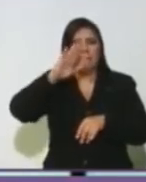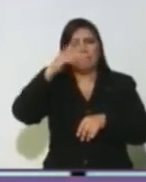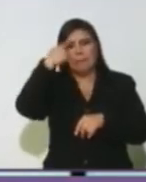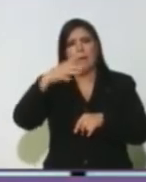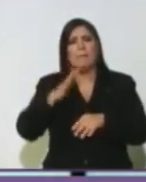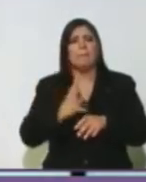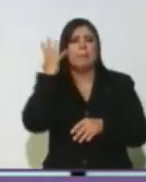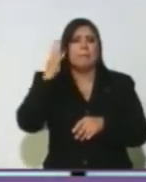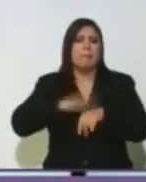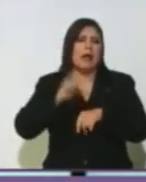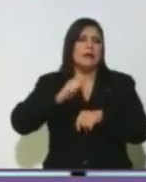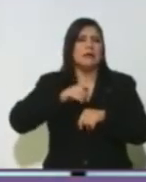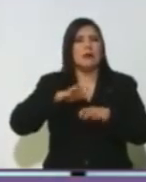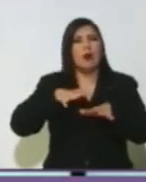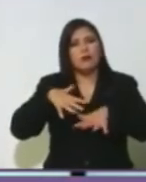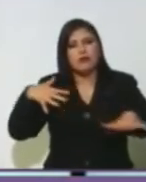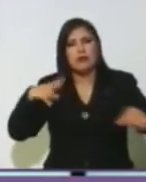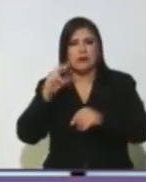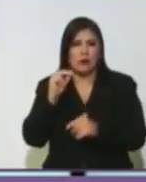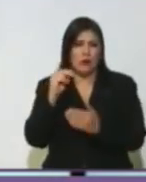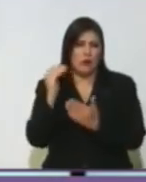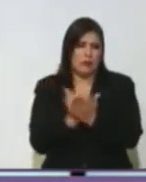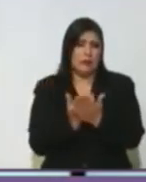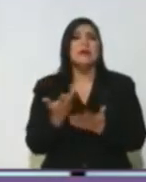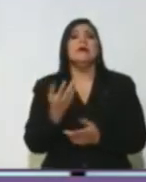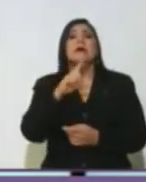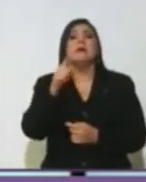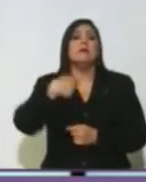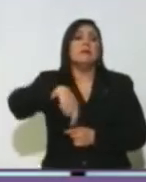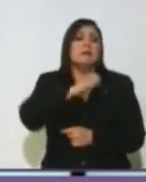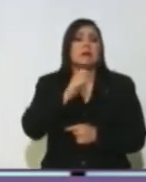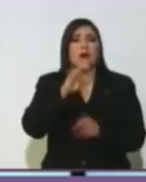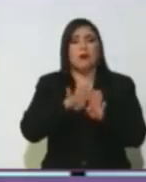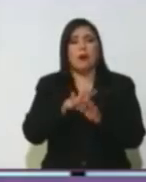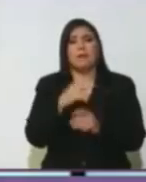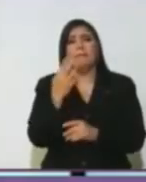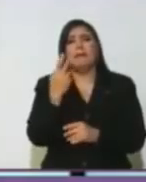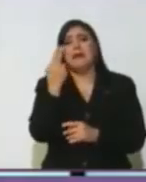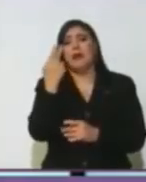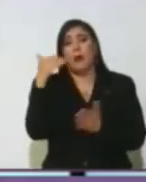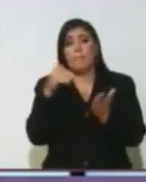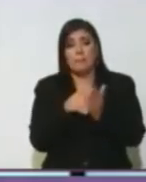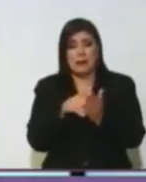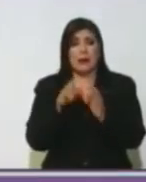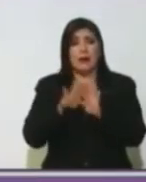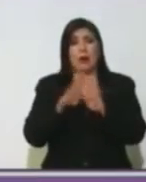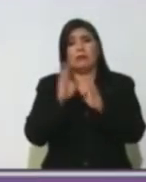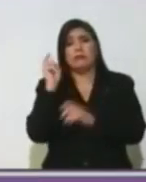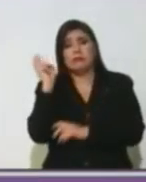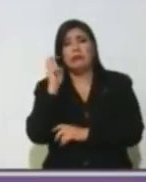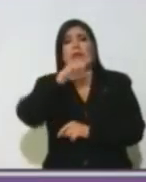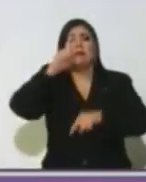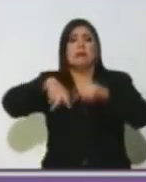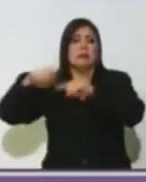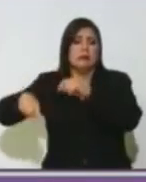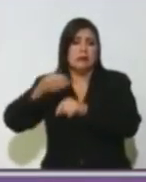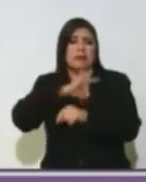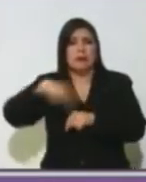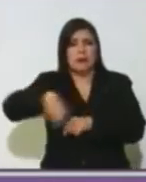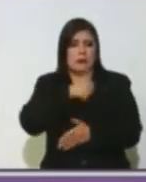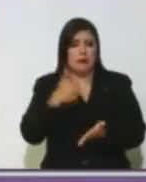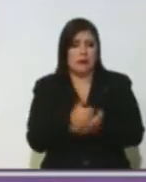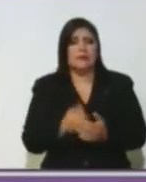fluidez y vamos a renovar los 25 mil microbuses de la ciudad bueno tiene dos minutos con